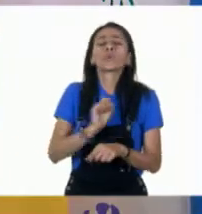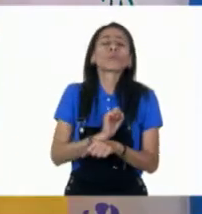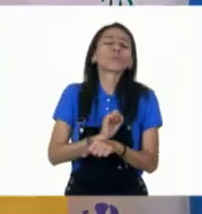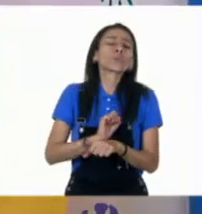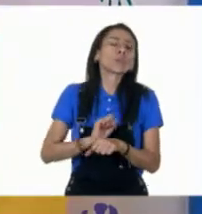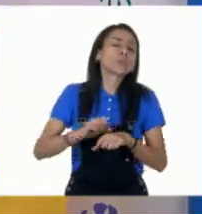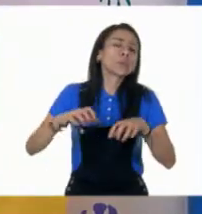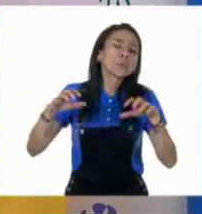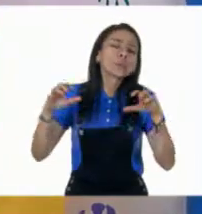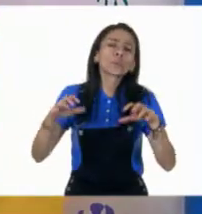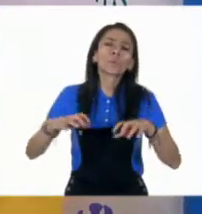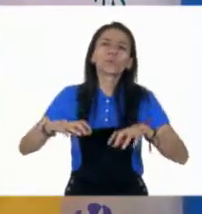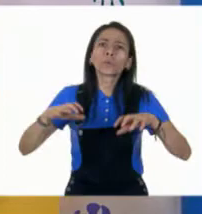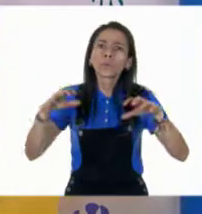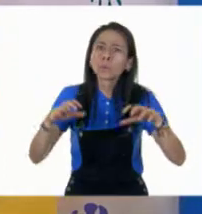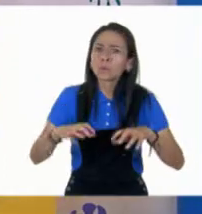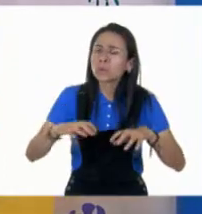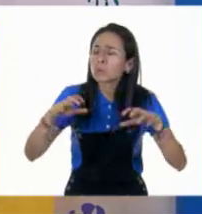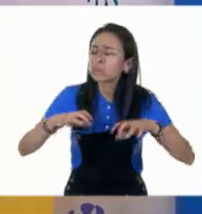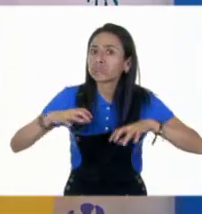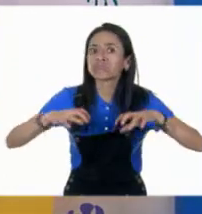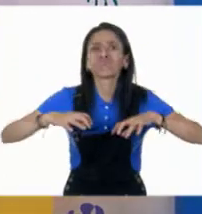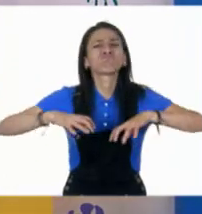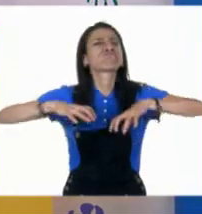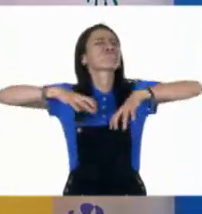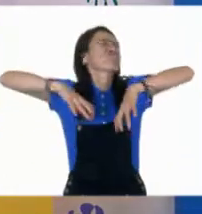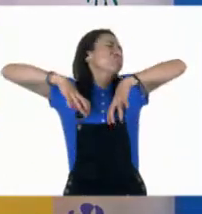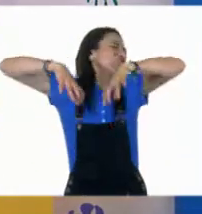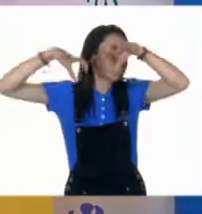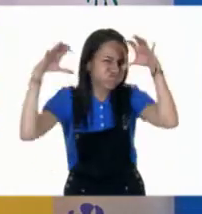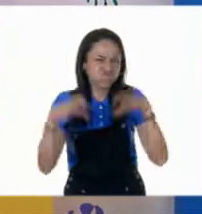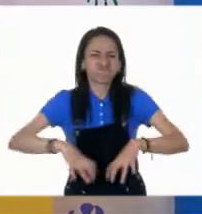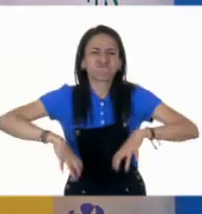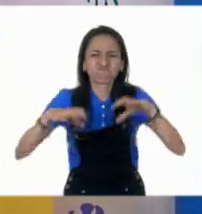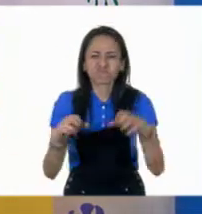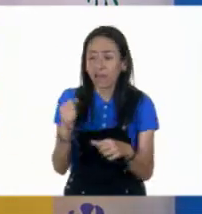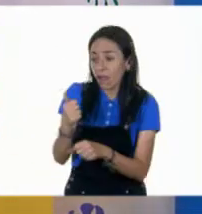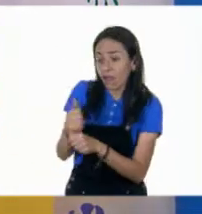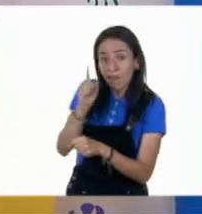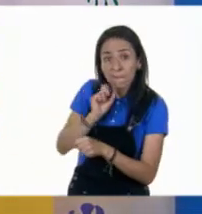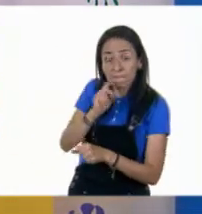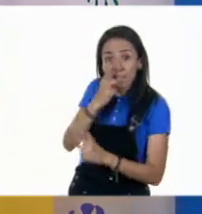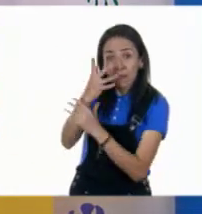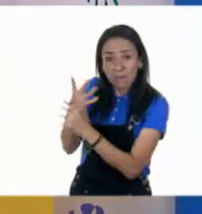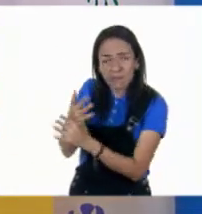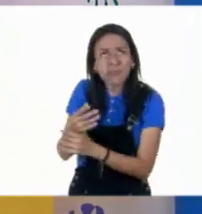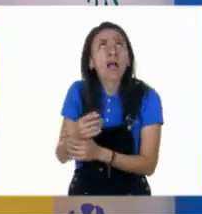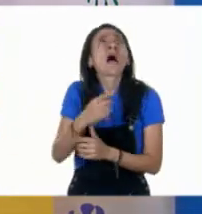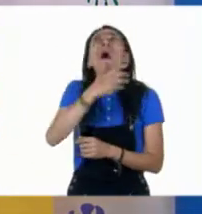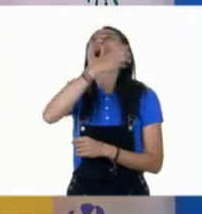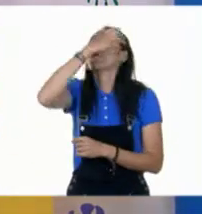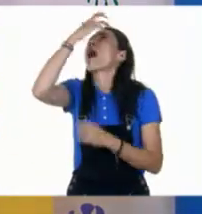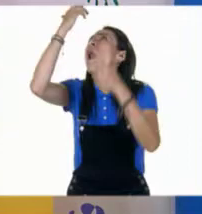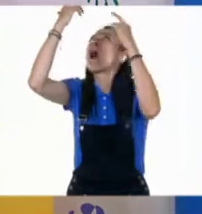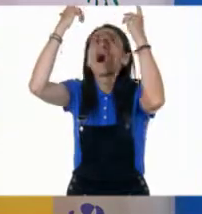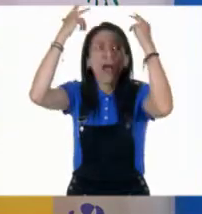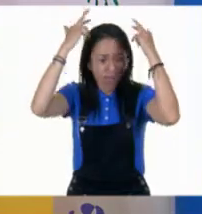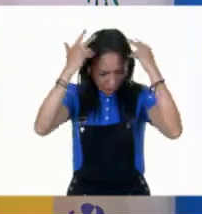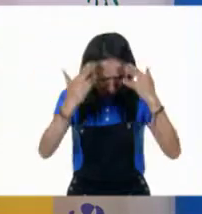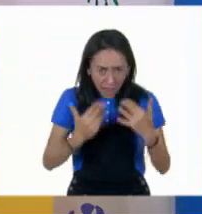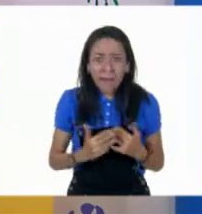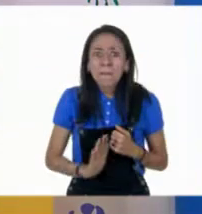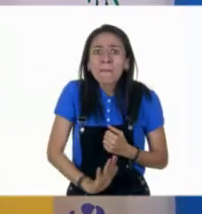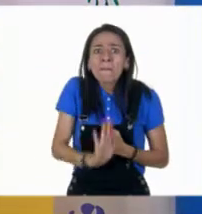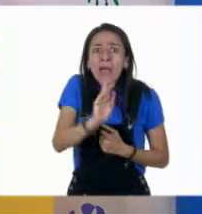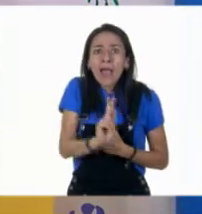llover tanto que dices, ¡ay, se está cayendo el cielo! Así decía mi abuelita. Hasta que pasaban los días y entonces ya la lluvia comenzaba a bajar.